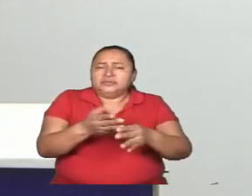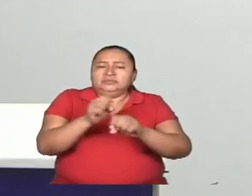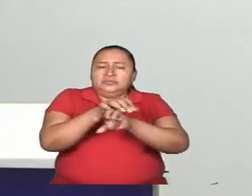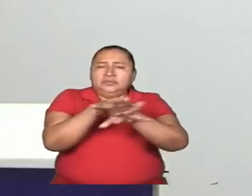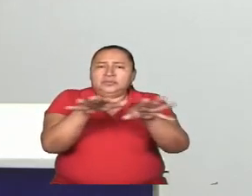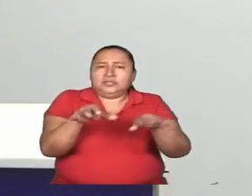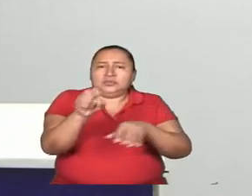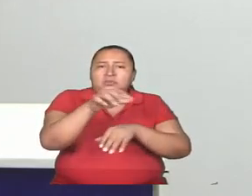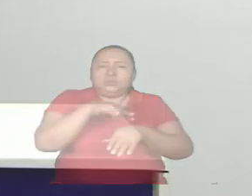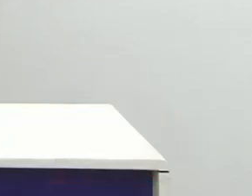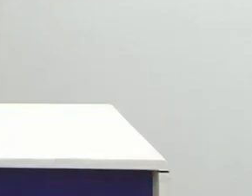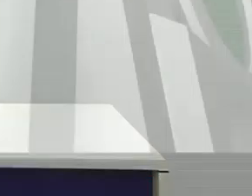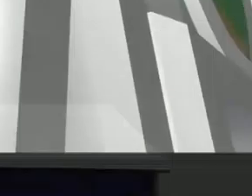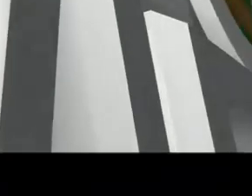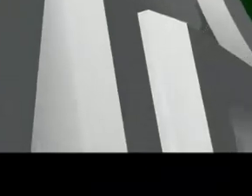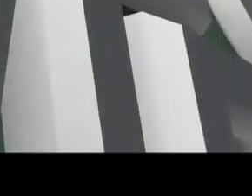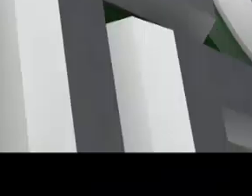redes sociales.